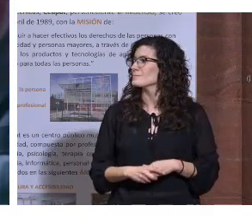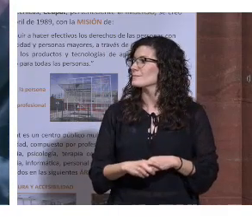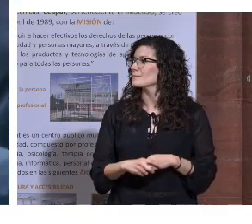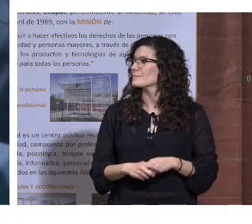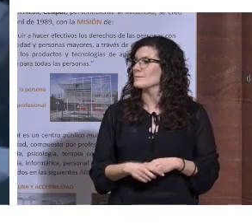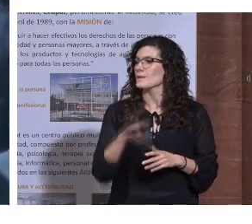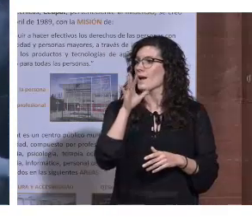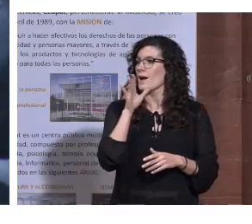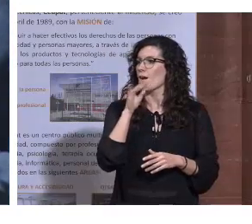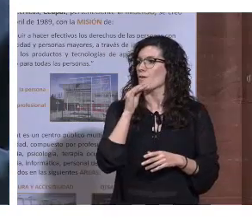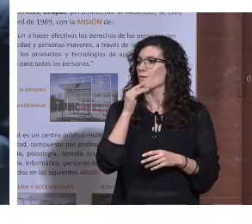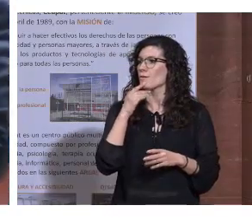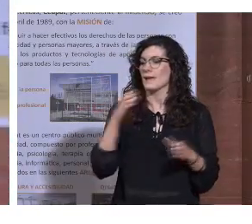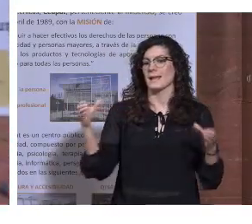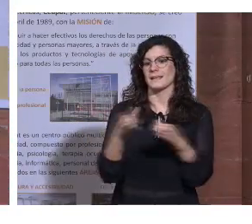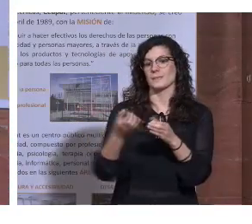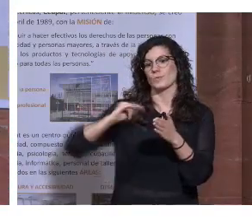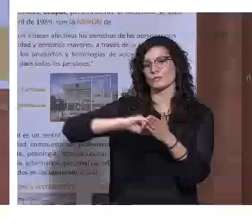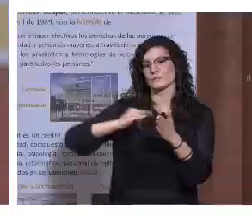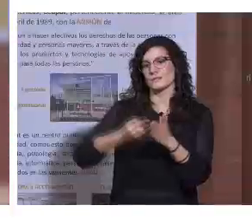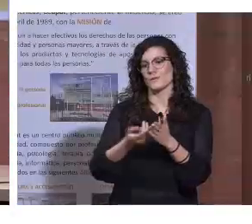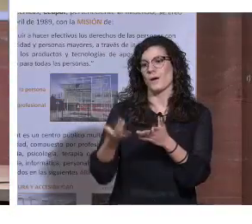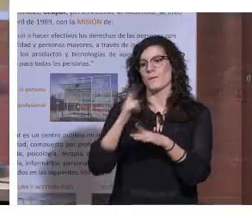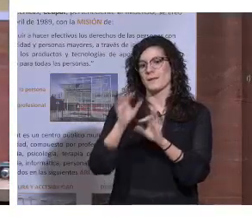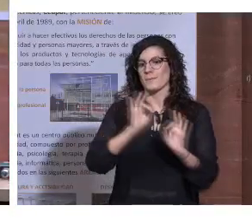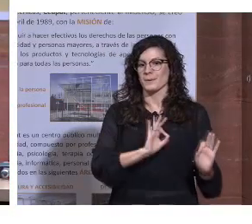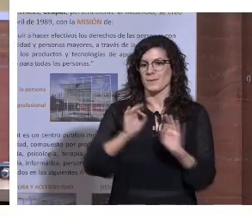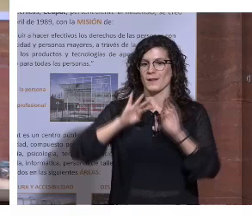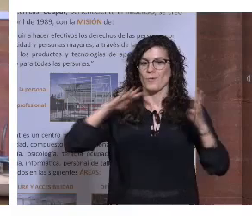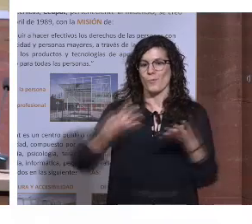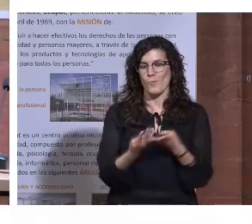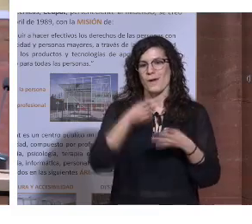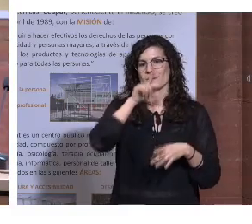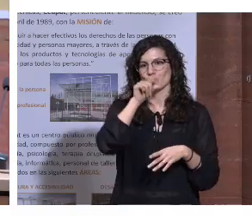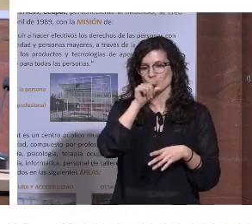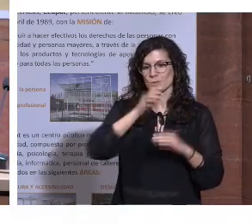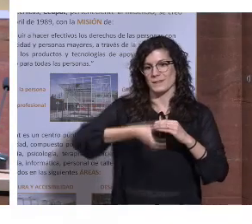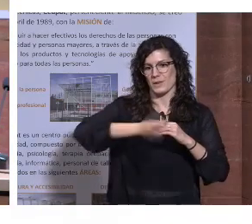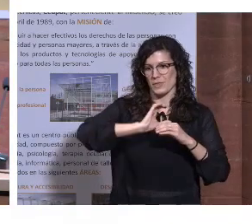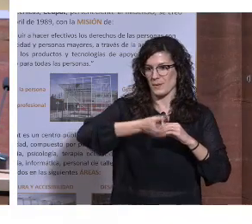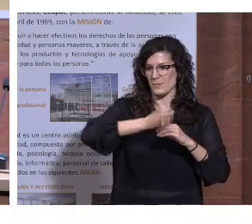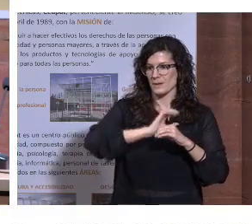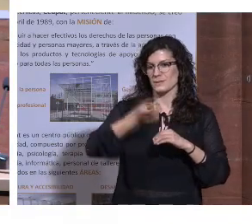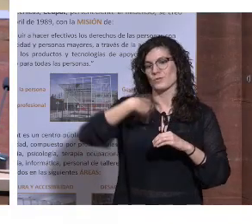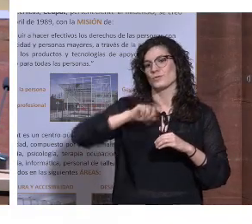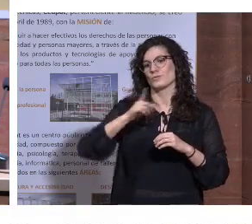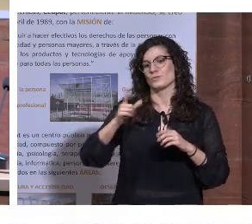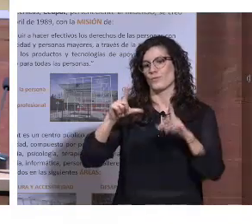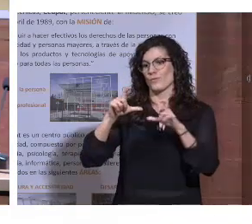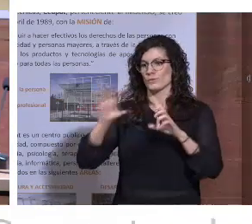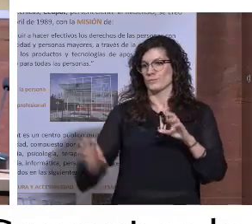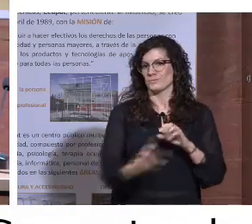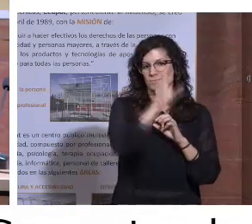Ahora el equipo técnico me van a preparar en la página web, el Twitter de CEAPAD, y lo vamos a subir en